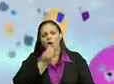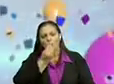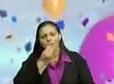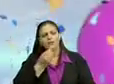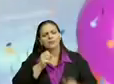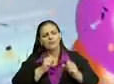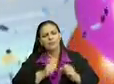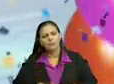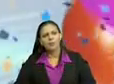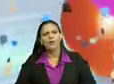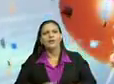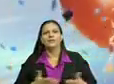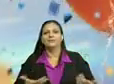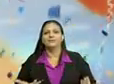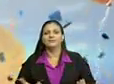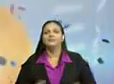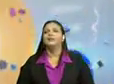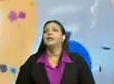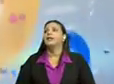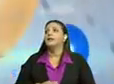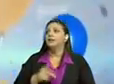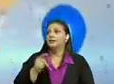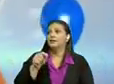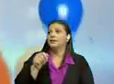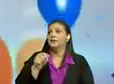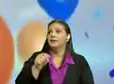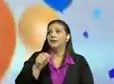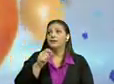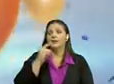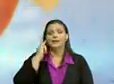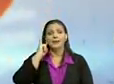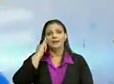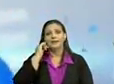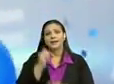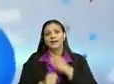Isabel Chunga. 4 añitos, qué linda, Chabelita.